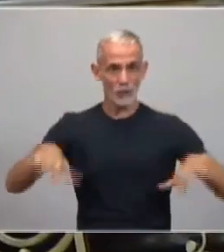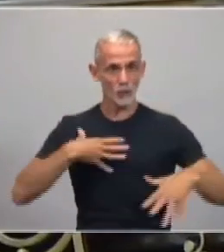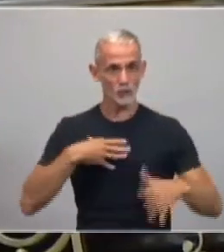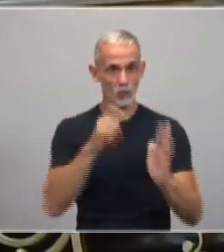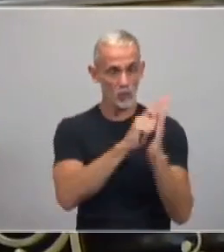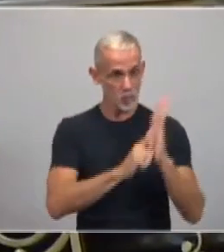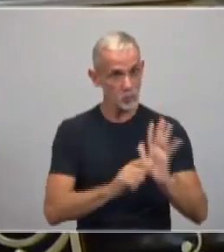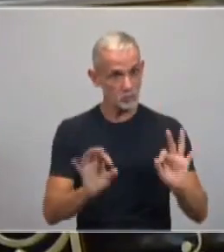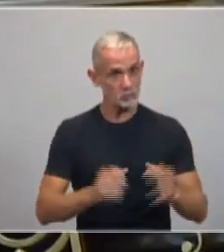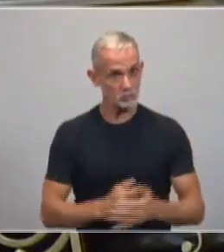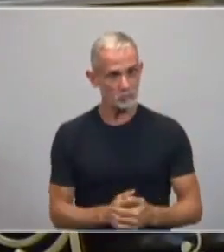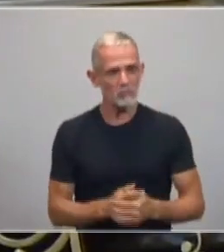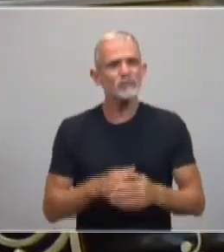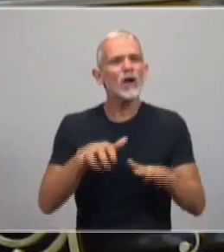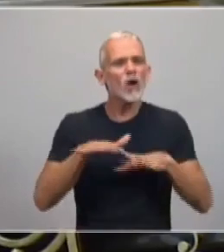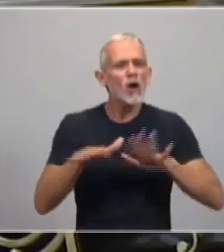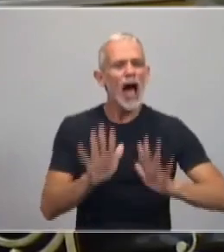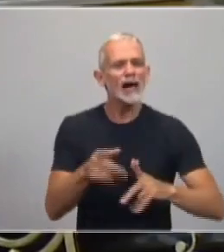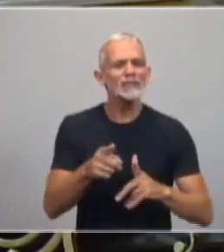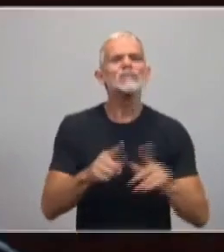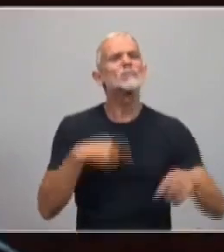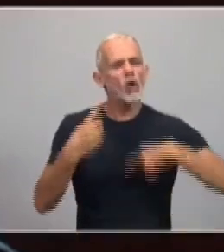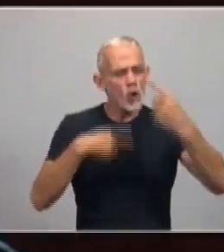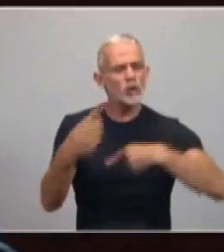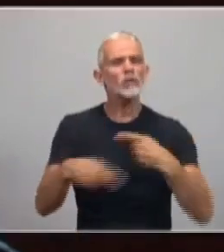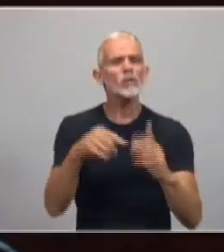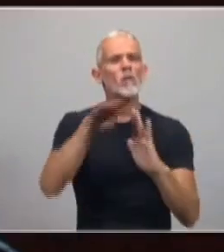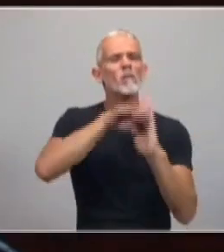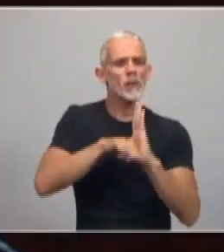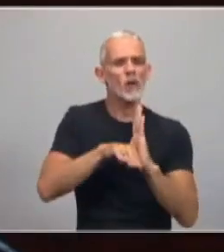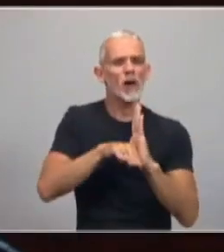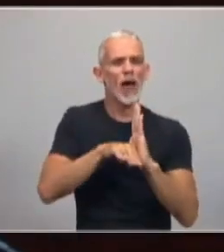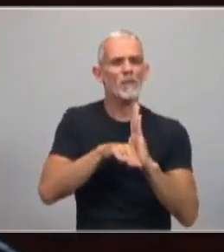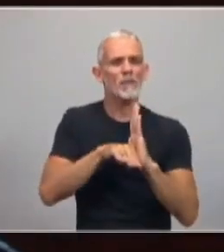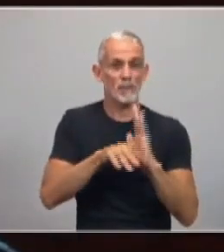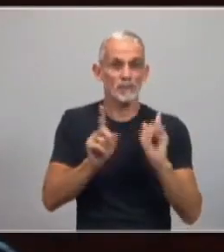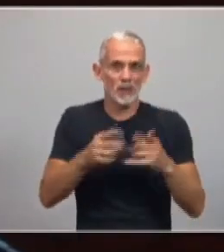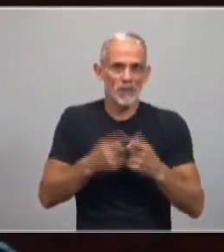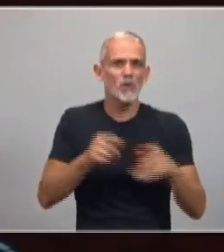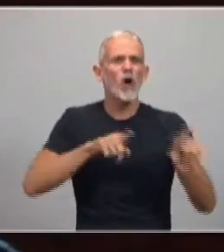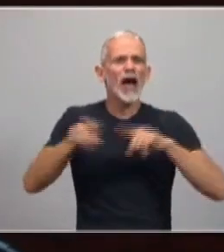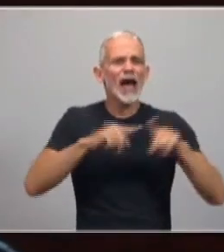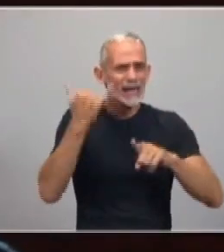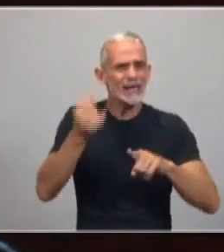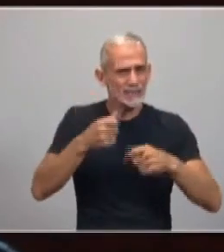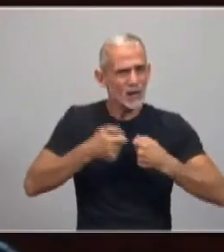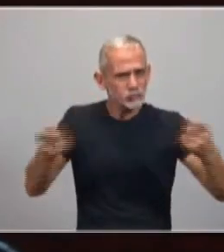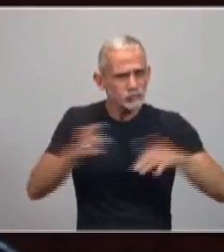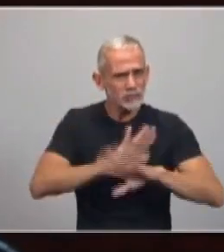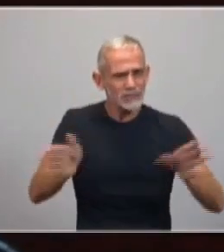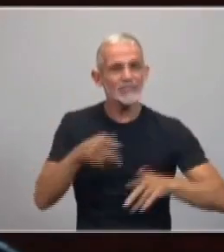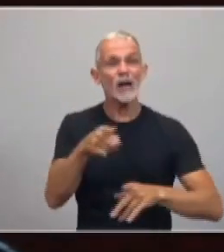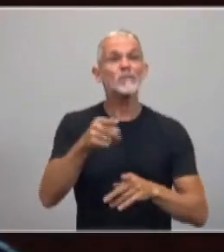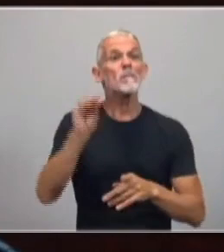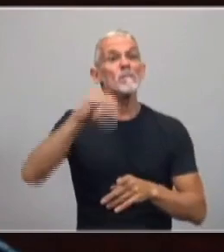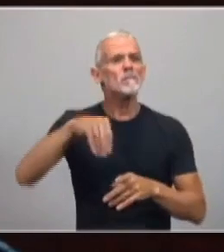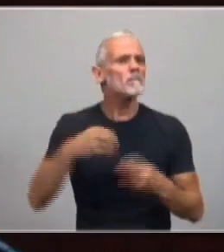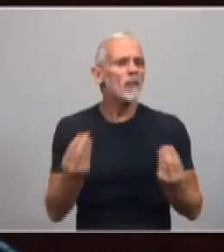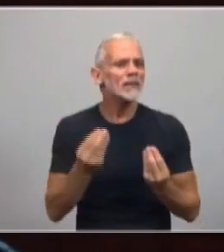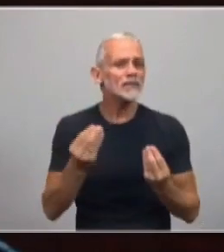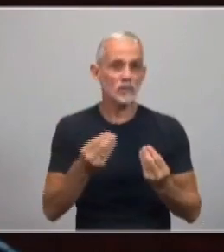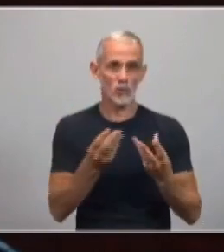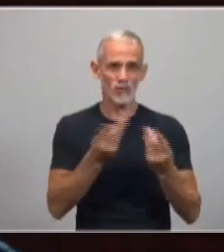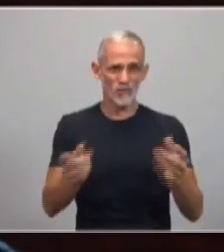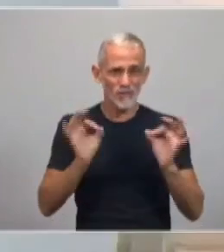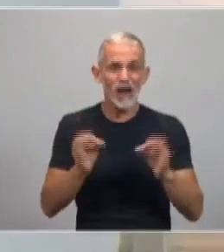nuestro nuevo contexto, no solo continuaremos con el programa sosteniendo las carreras ya lanzadas, sino que vamos a